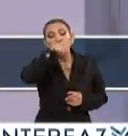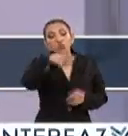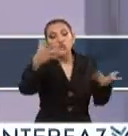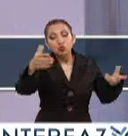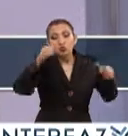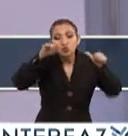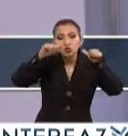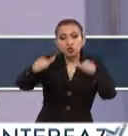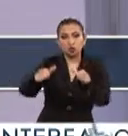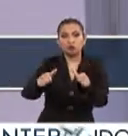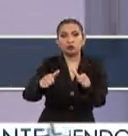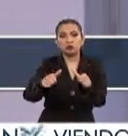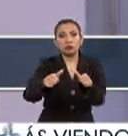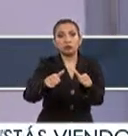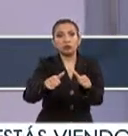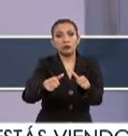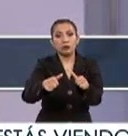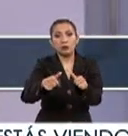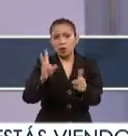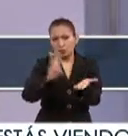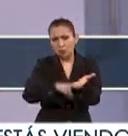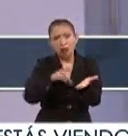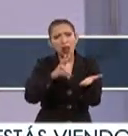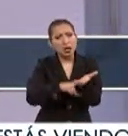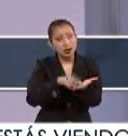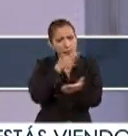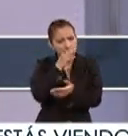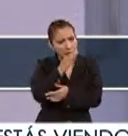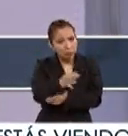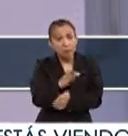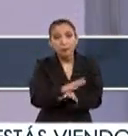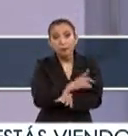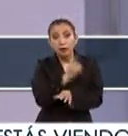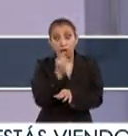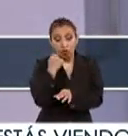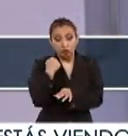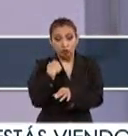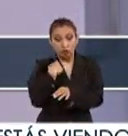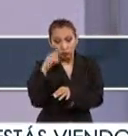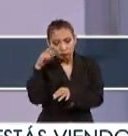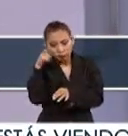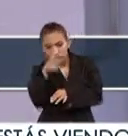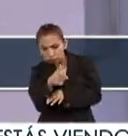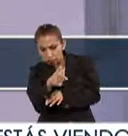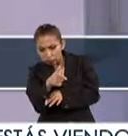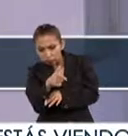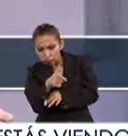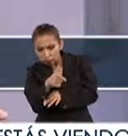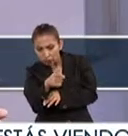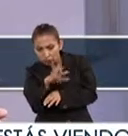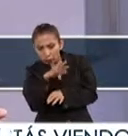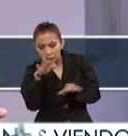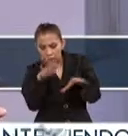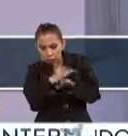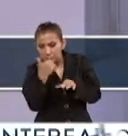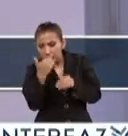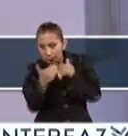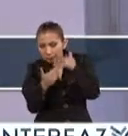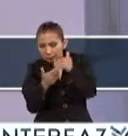una apuesta, pero vale la pena. Es porque cuando uno nota que está transitando